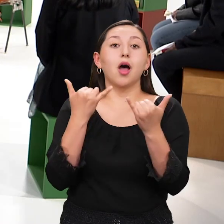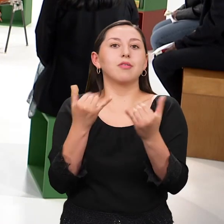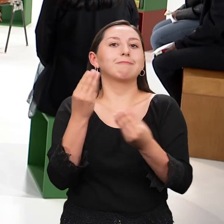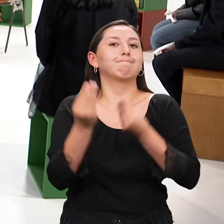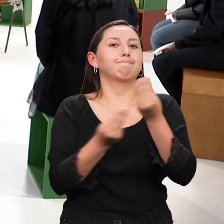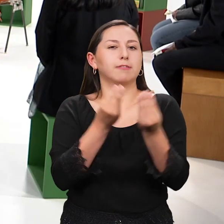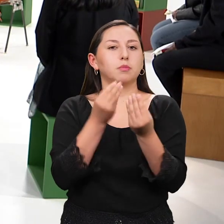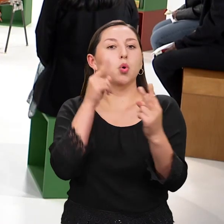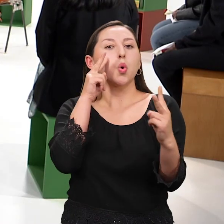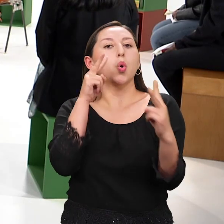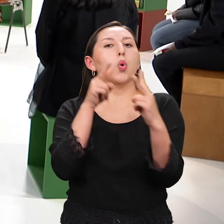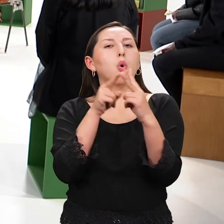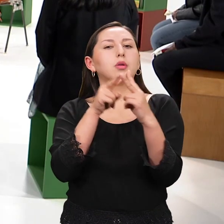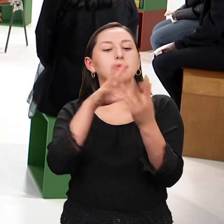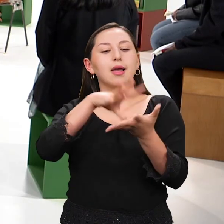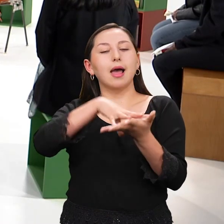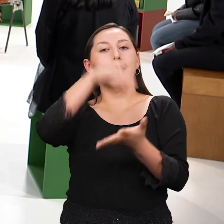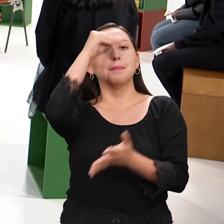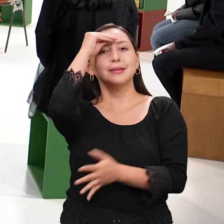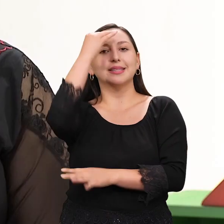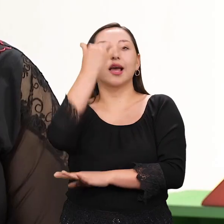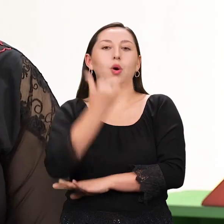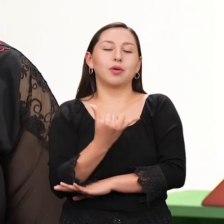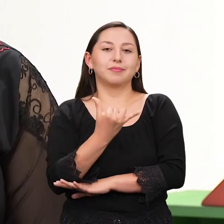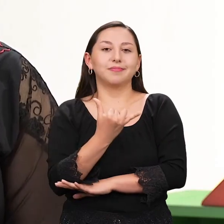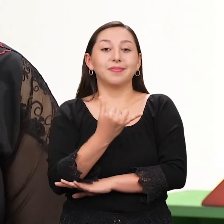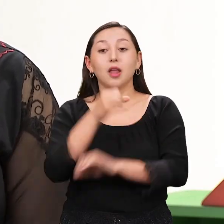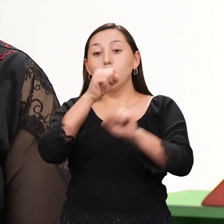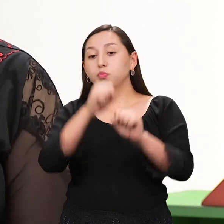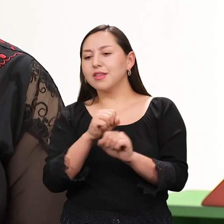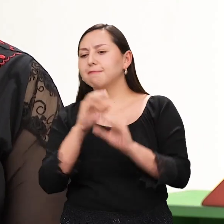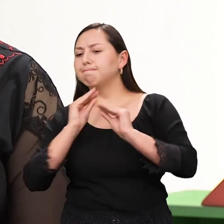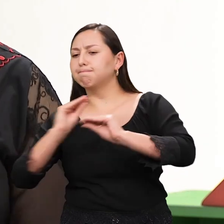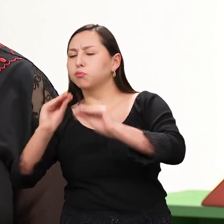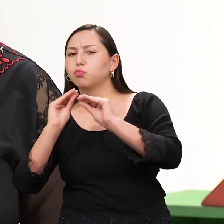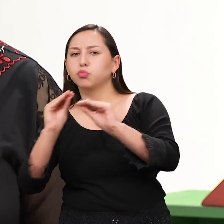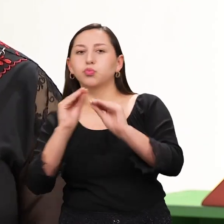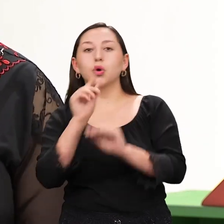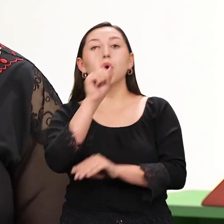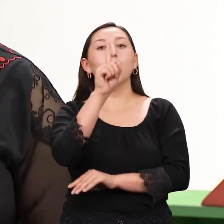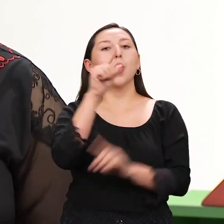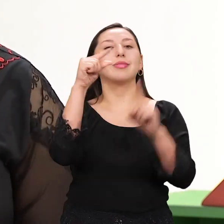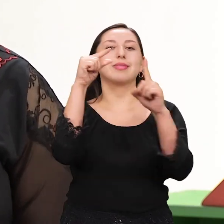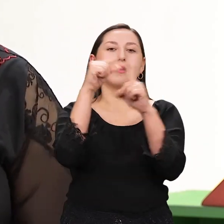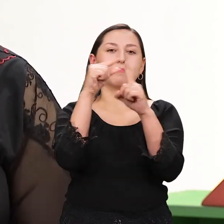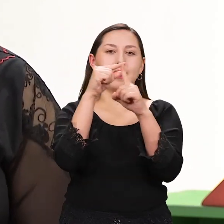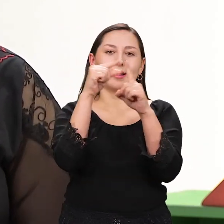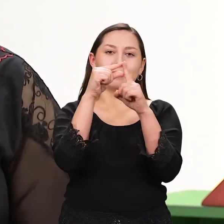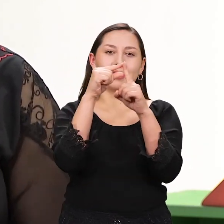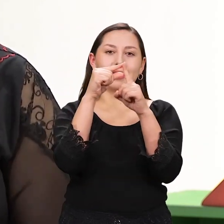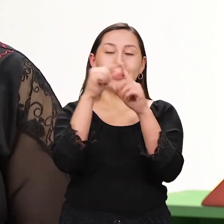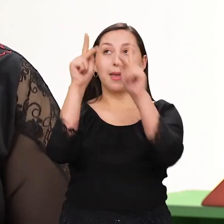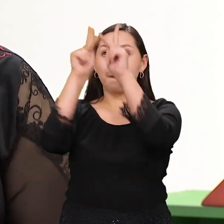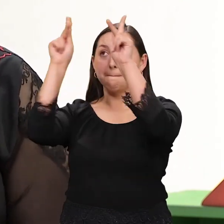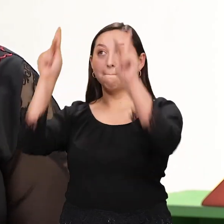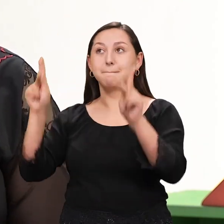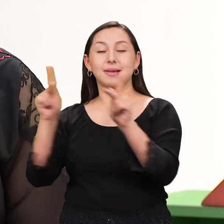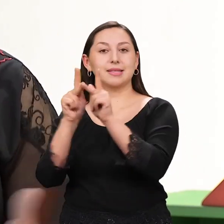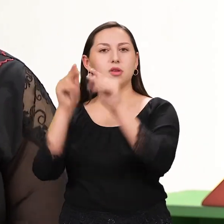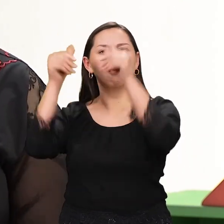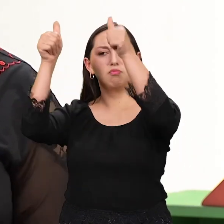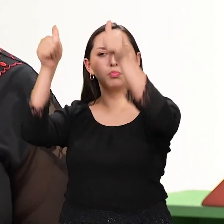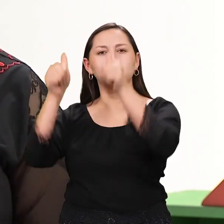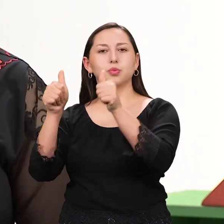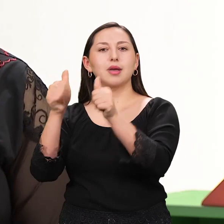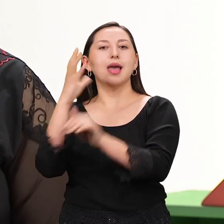momento también de conocer el aprendizaje de hoy. Ahora les invito a escribir en una palabra el aprendizaje de hoy. ¿Qué aprendí yo